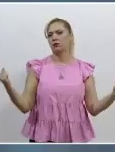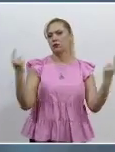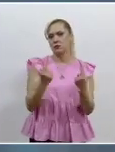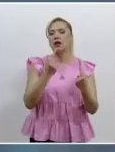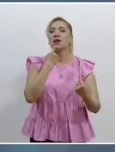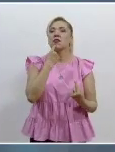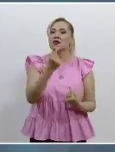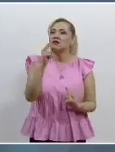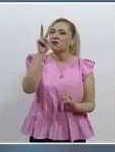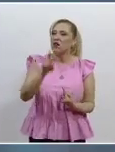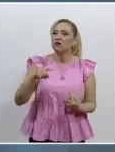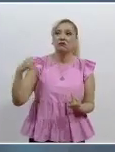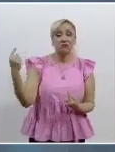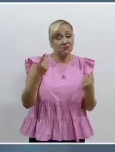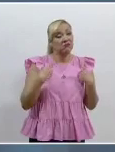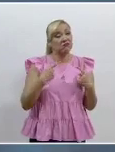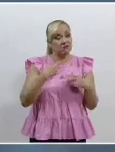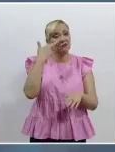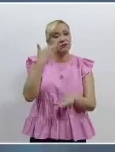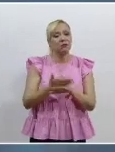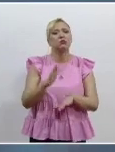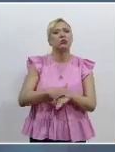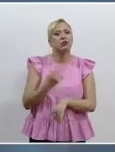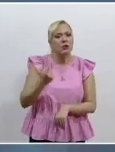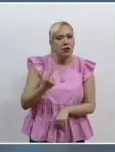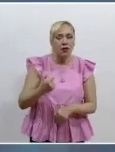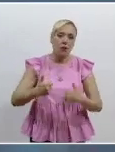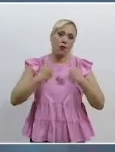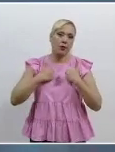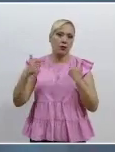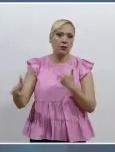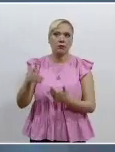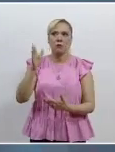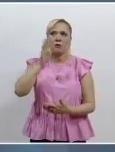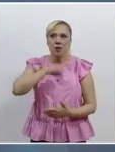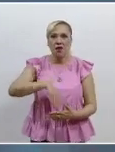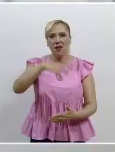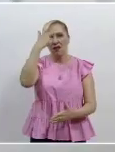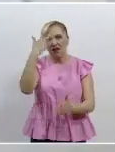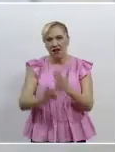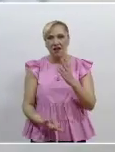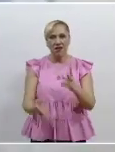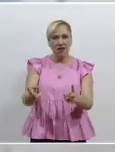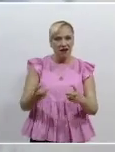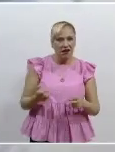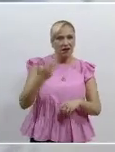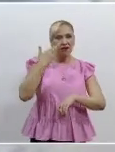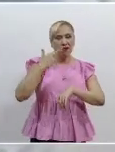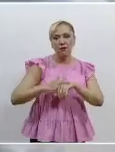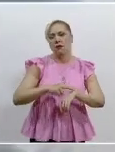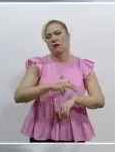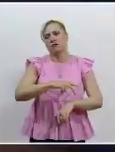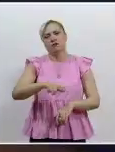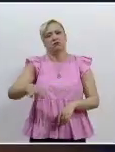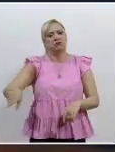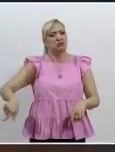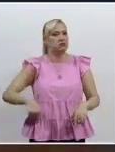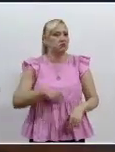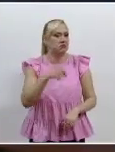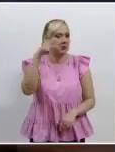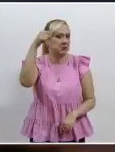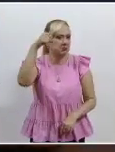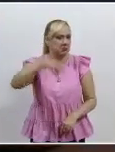en parte, la sociedad es responsable de que los adolescentes incurran en actos delictivos. Las causas de los